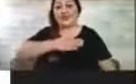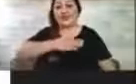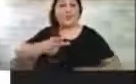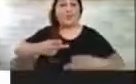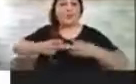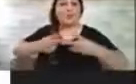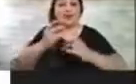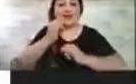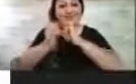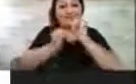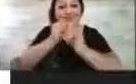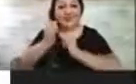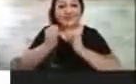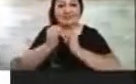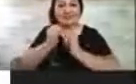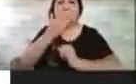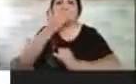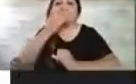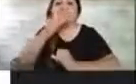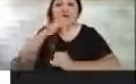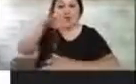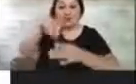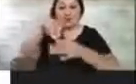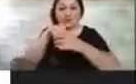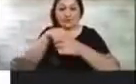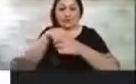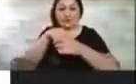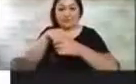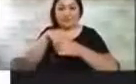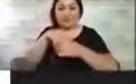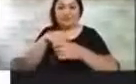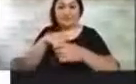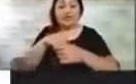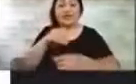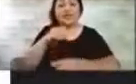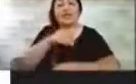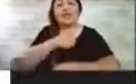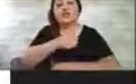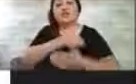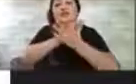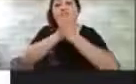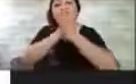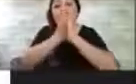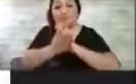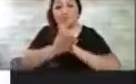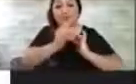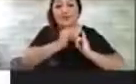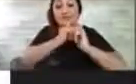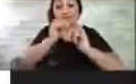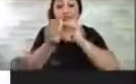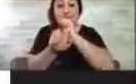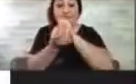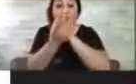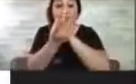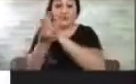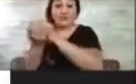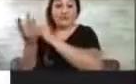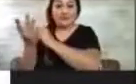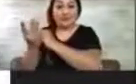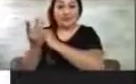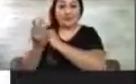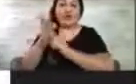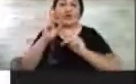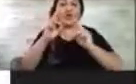influencer inclusivo. Y que todos los posts que posteamos lleguen a todo el mundo